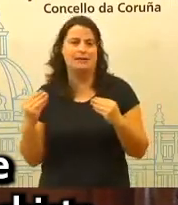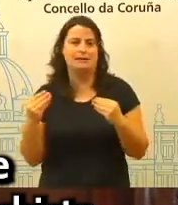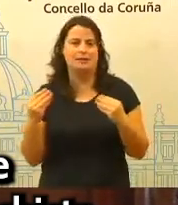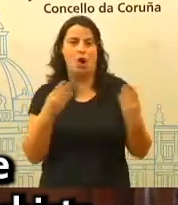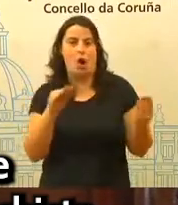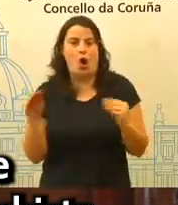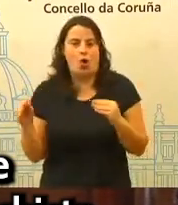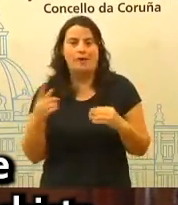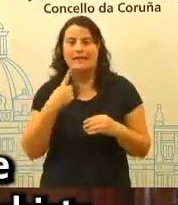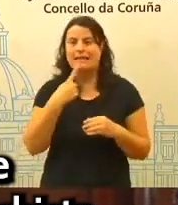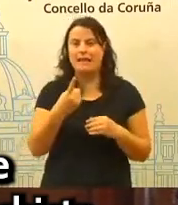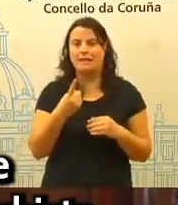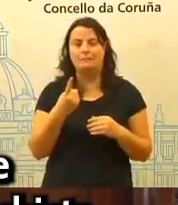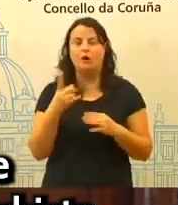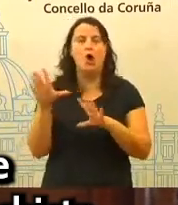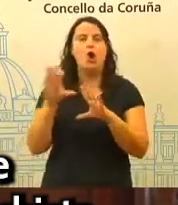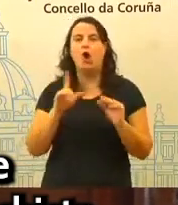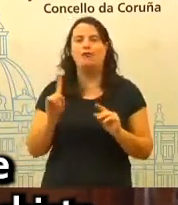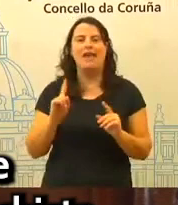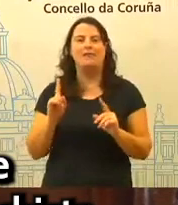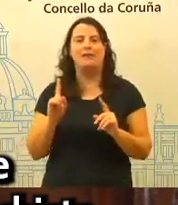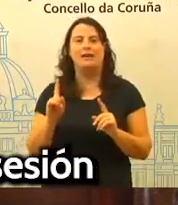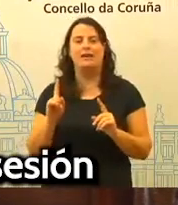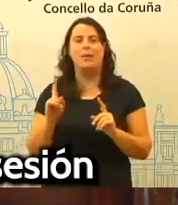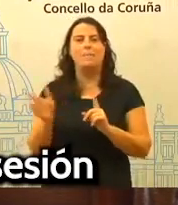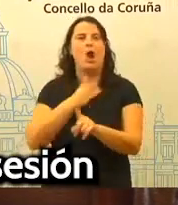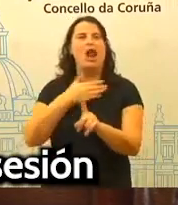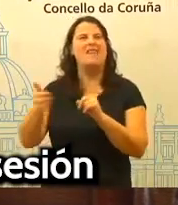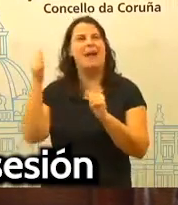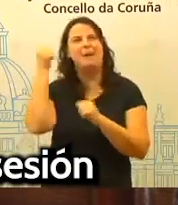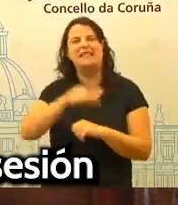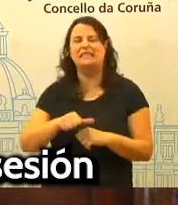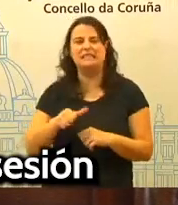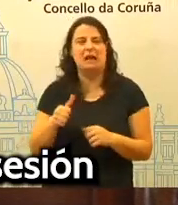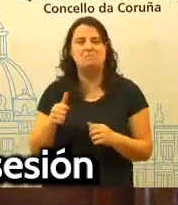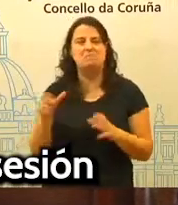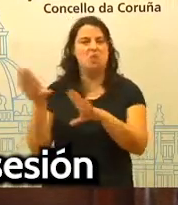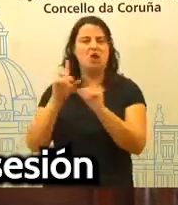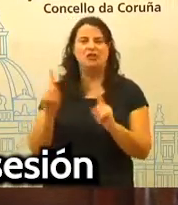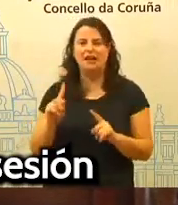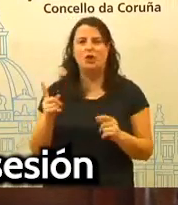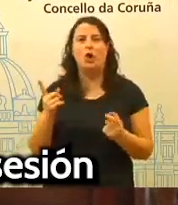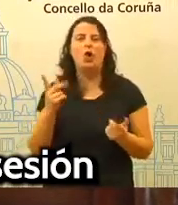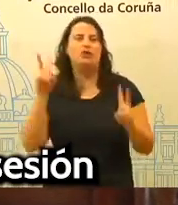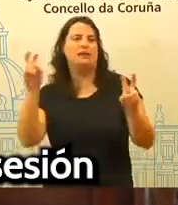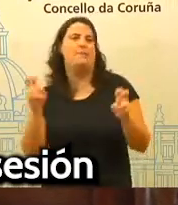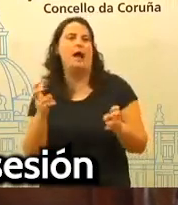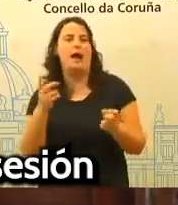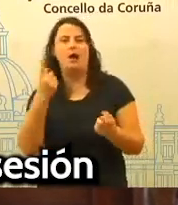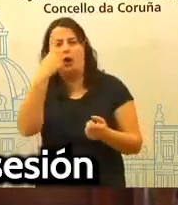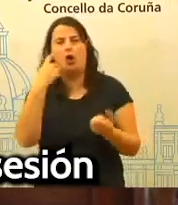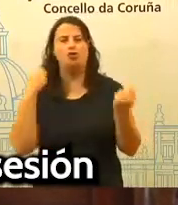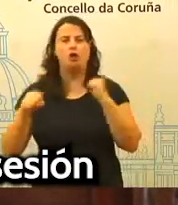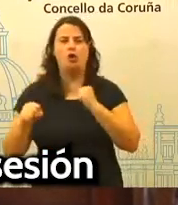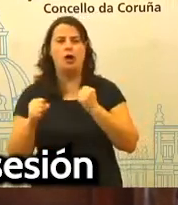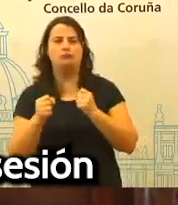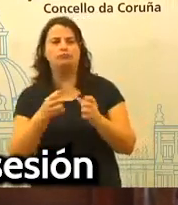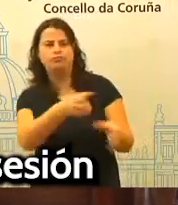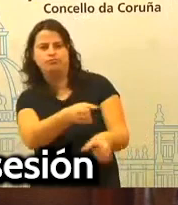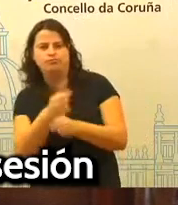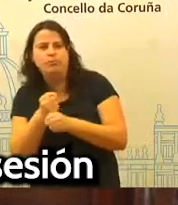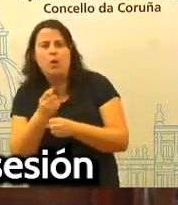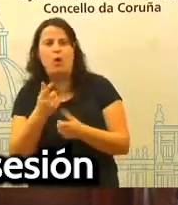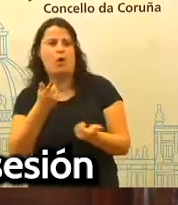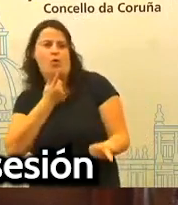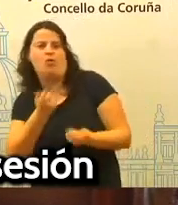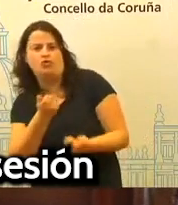no comprende o que ha violencia machista que normaliza conductas de control conductas de Posesión y entienden